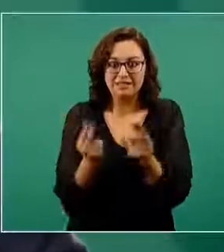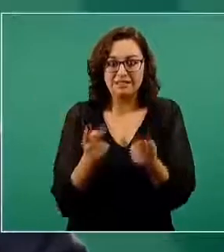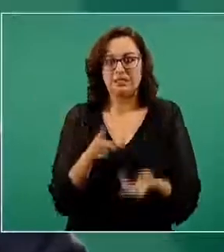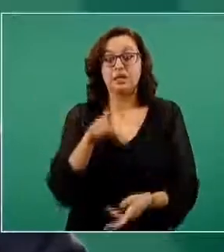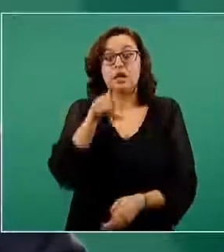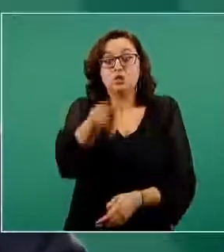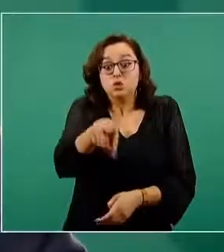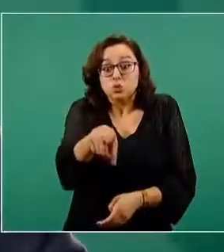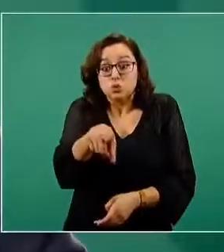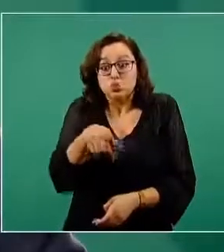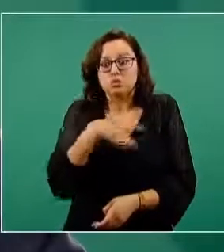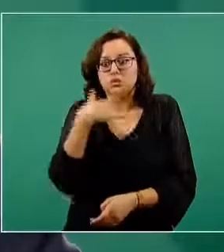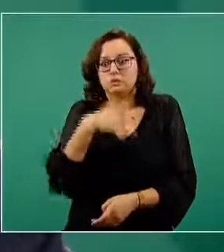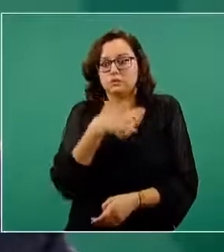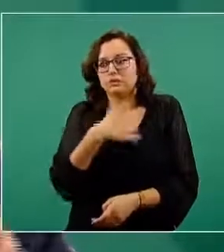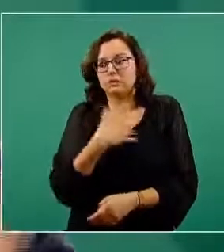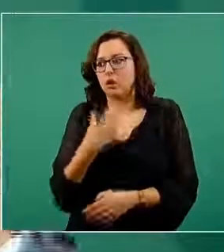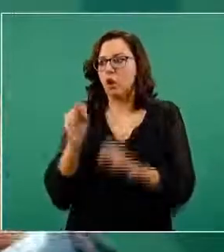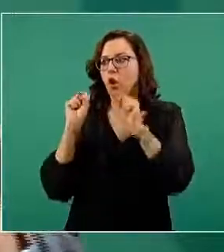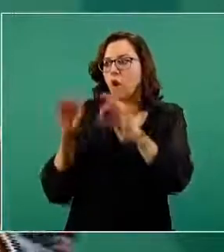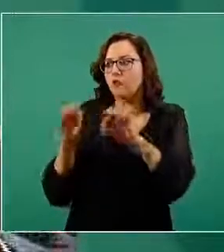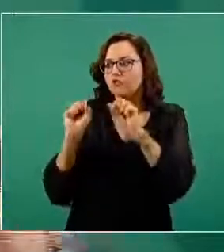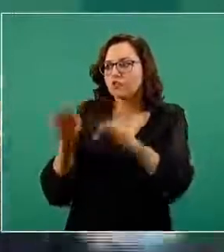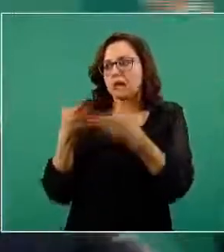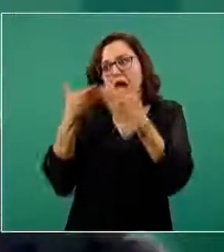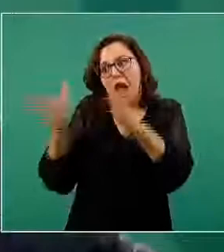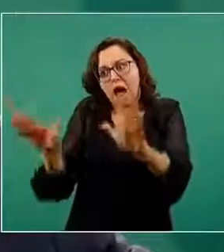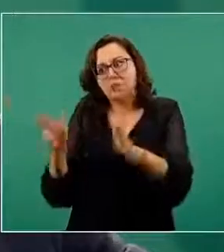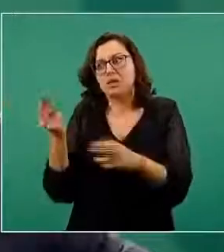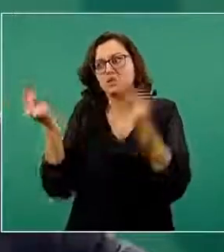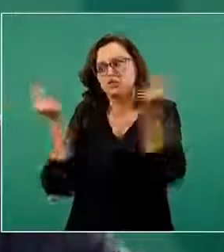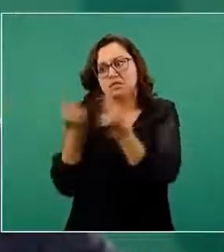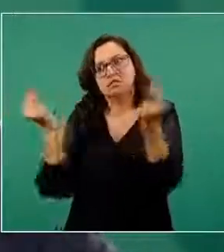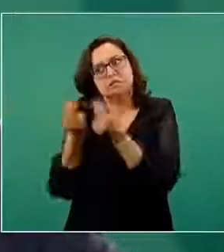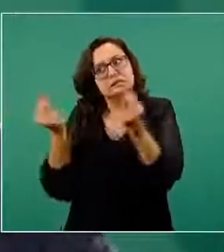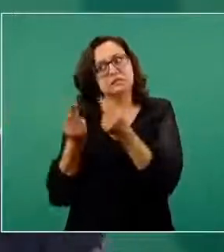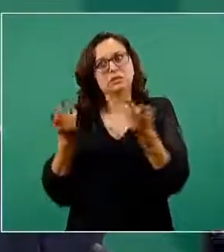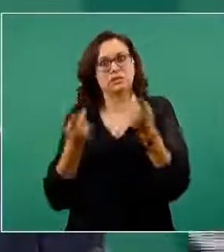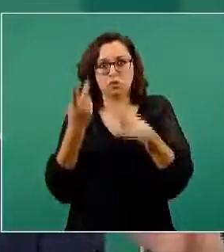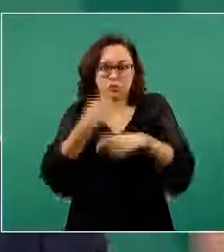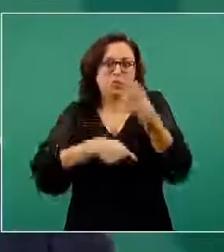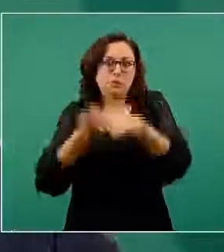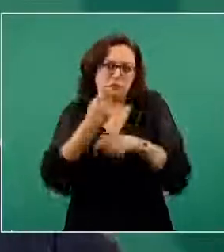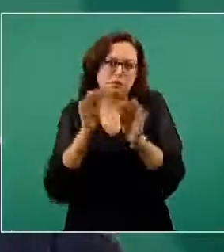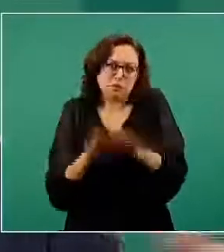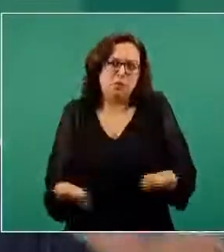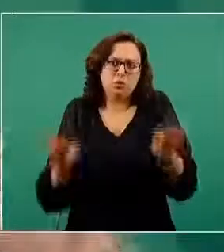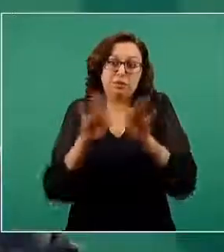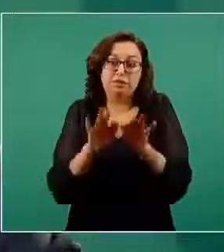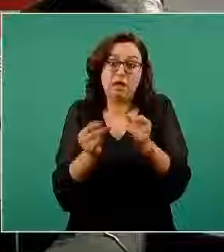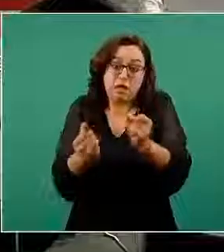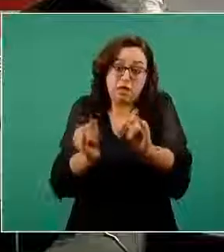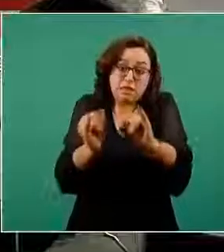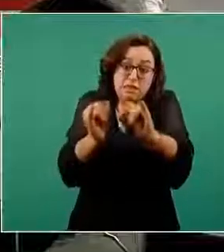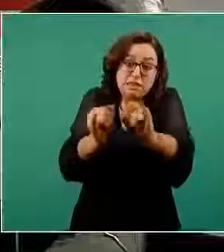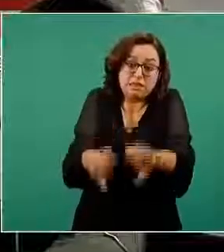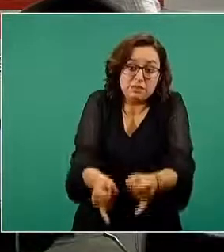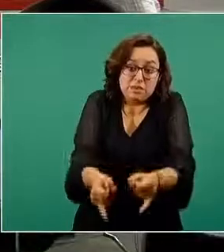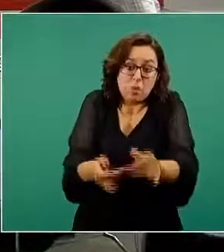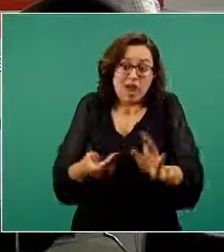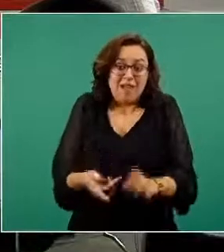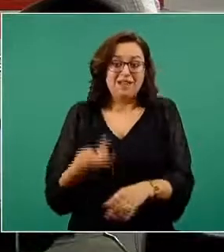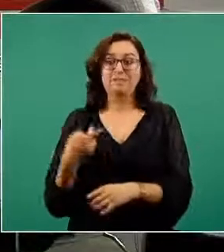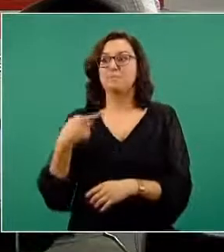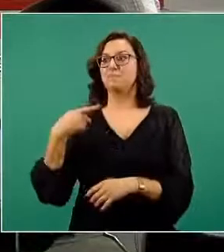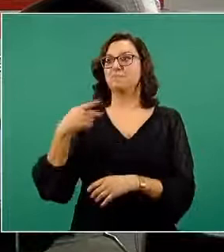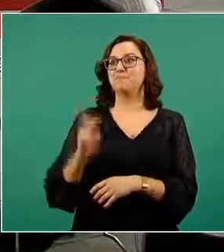la Oficina de Relaciones Exteriores. Pero si lo vemos en el conjunto macro de la población, recordar que la salud pública implica observar